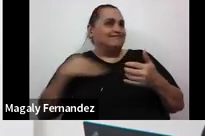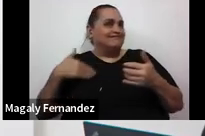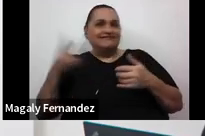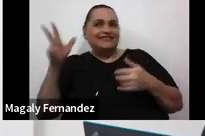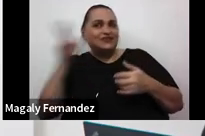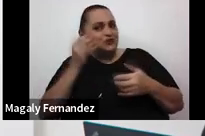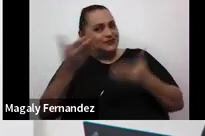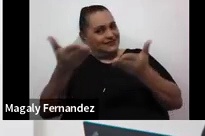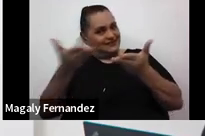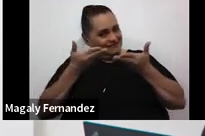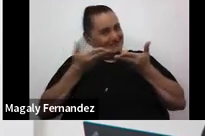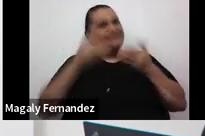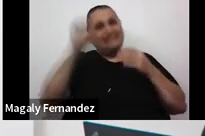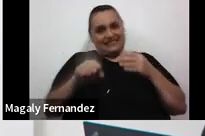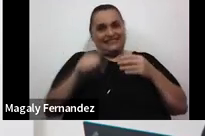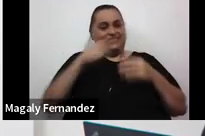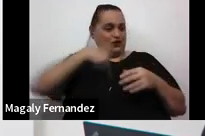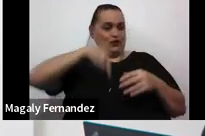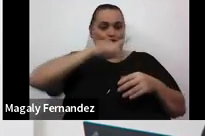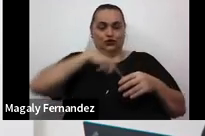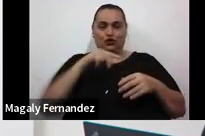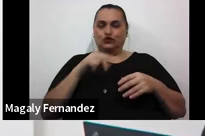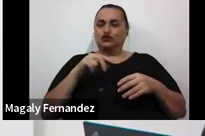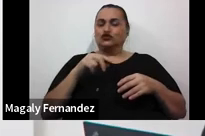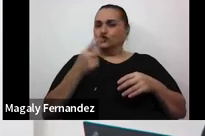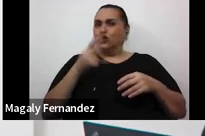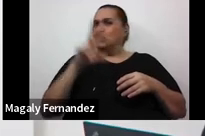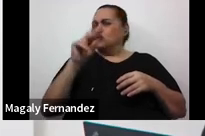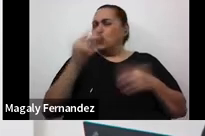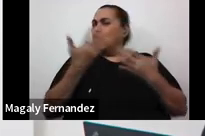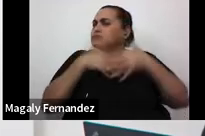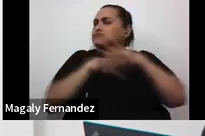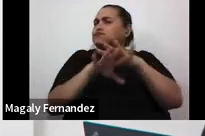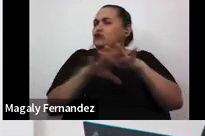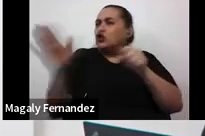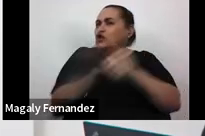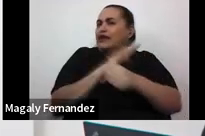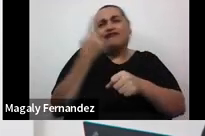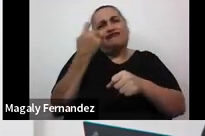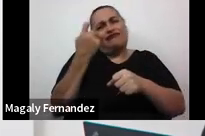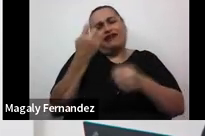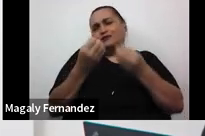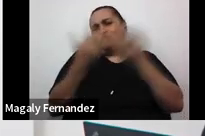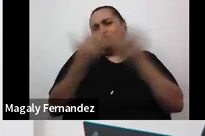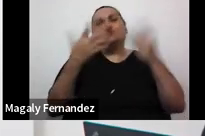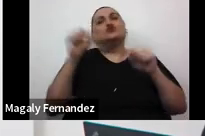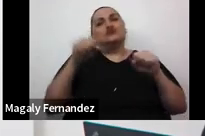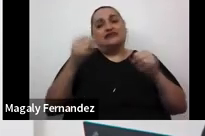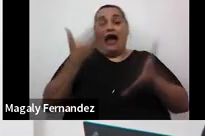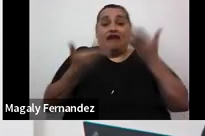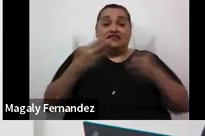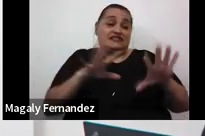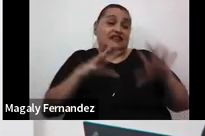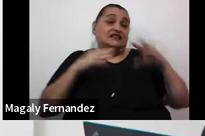ver que sí nosotros este éramos no somos incluidos todavía totalmente falta mucha inclusión a veces éramos aceptados